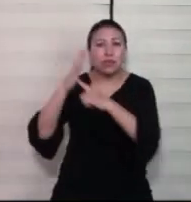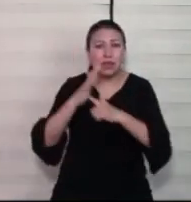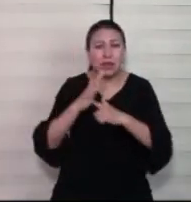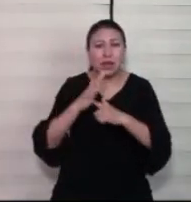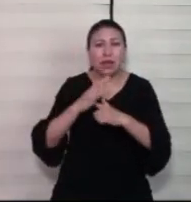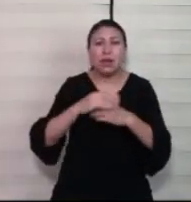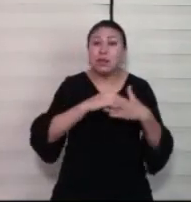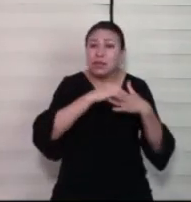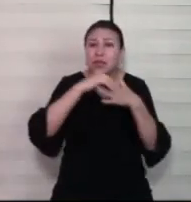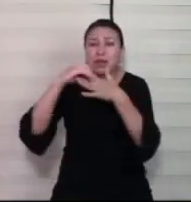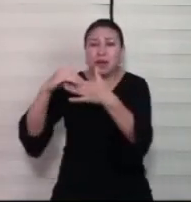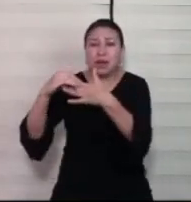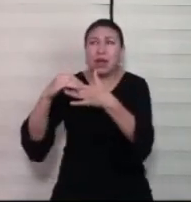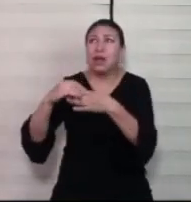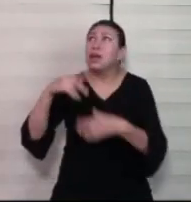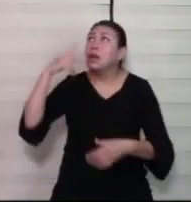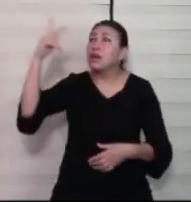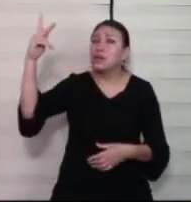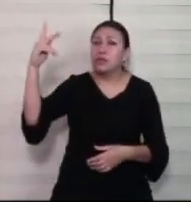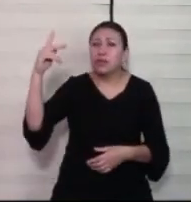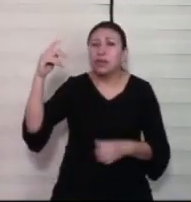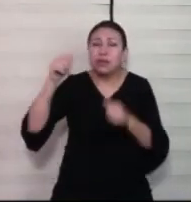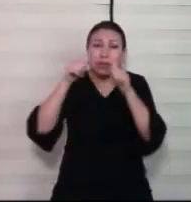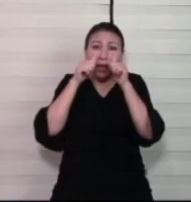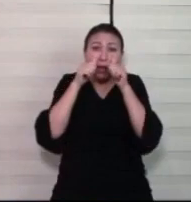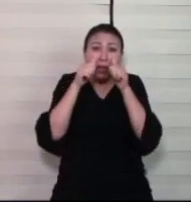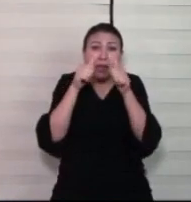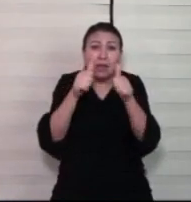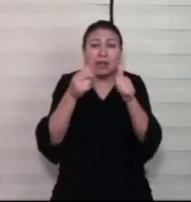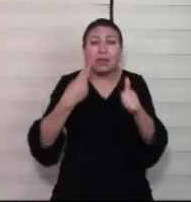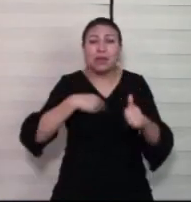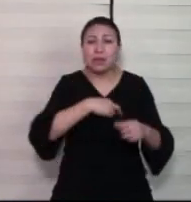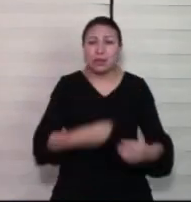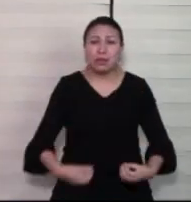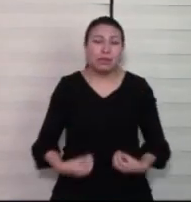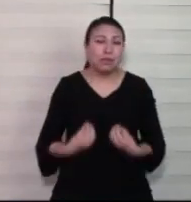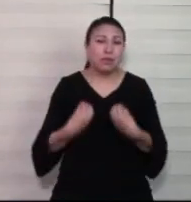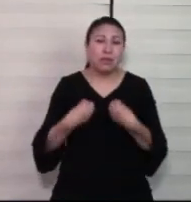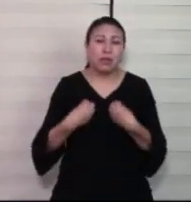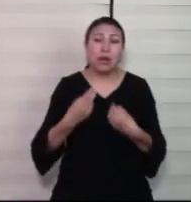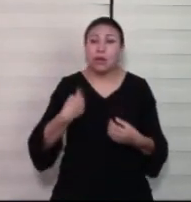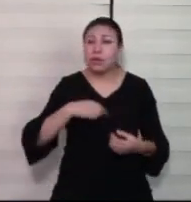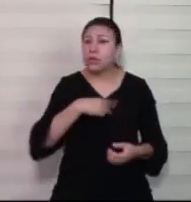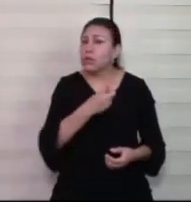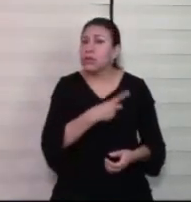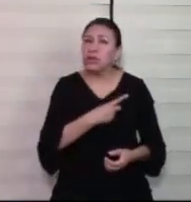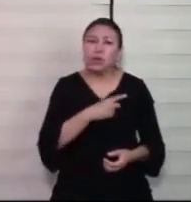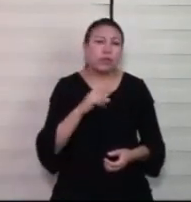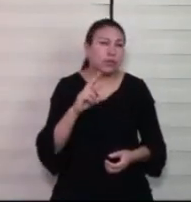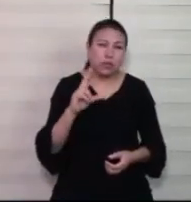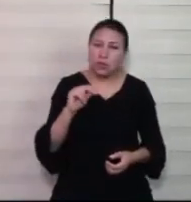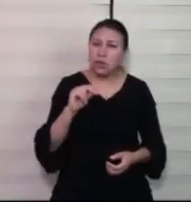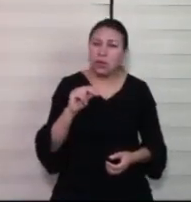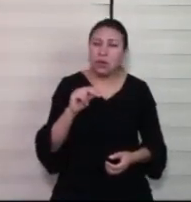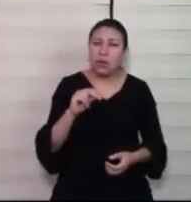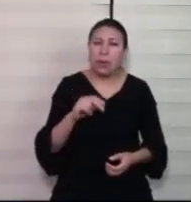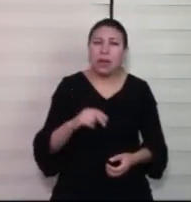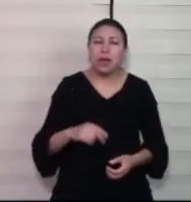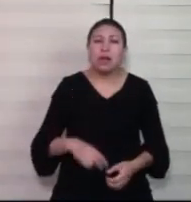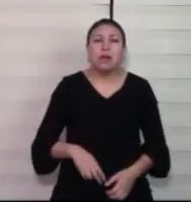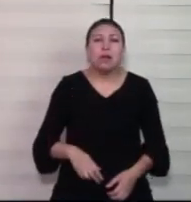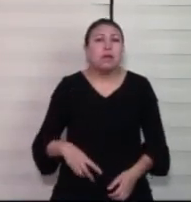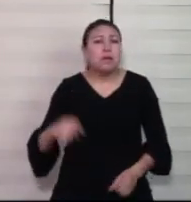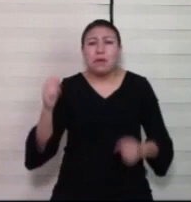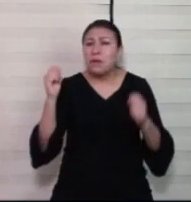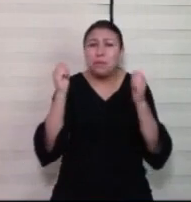sus ojos están puestos en nosotros. No estamos solos. Aunque ande en valle de sombra